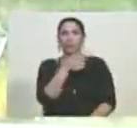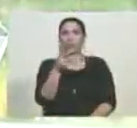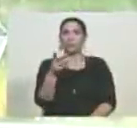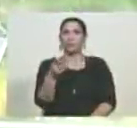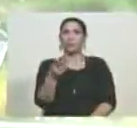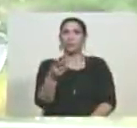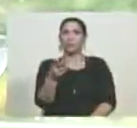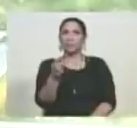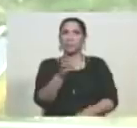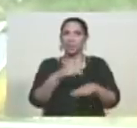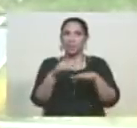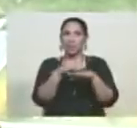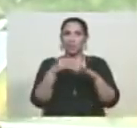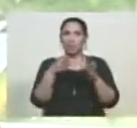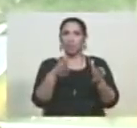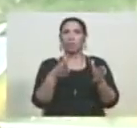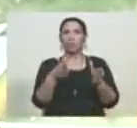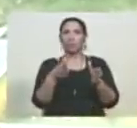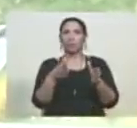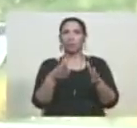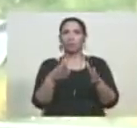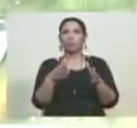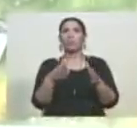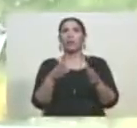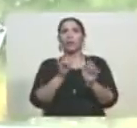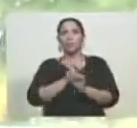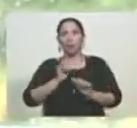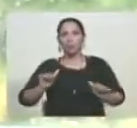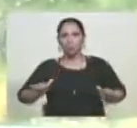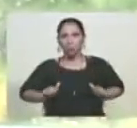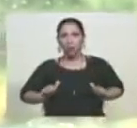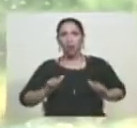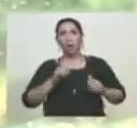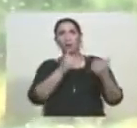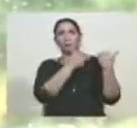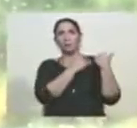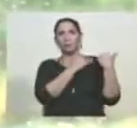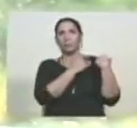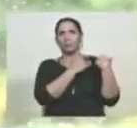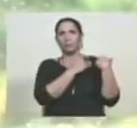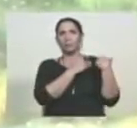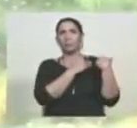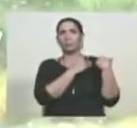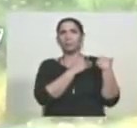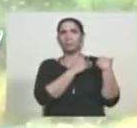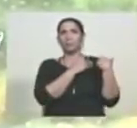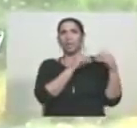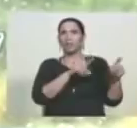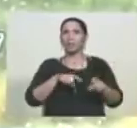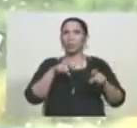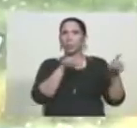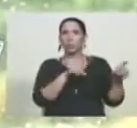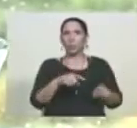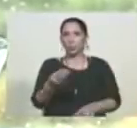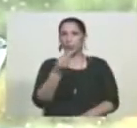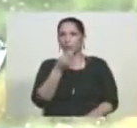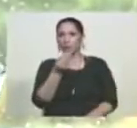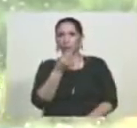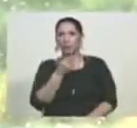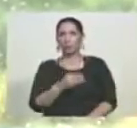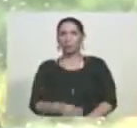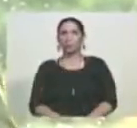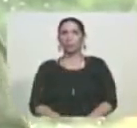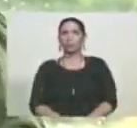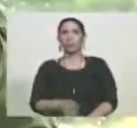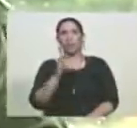ministerio. La remoción de los funcionarios militares en cargo de la dirección del Ministerio de Agricultura y Tierra y del Ministerio de Alimentación.